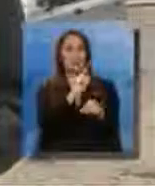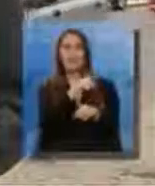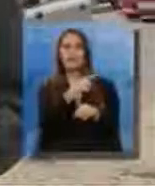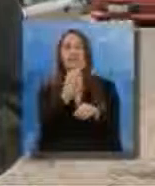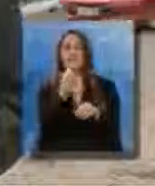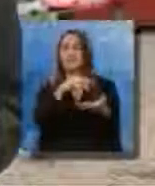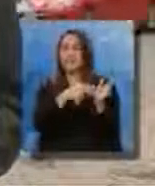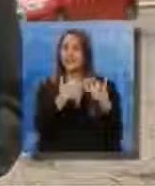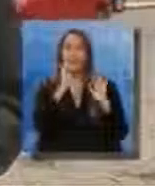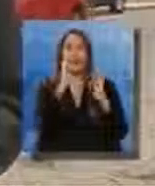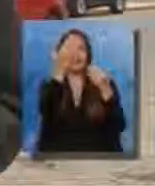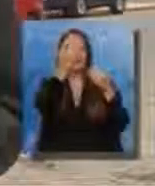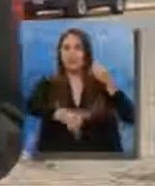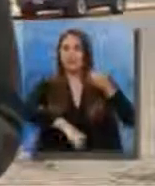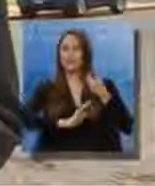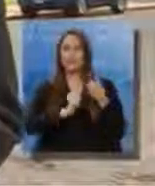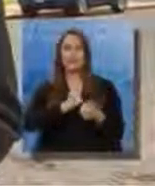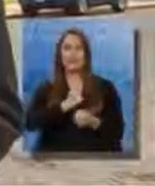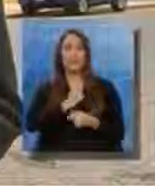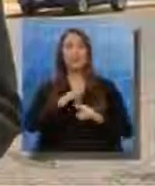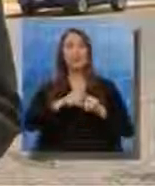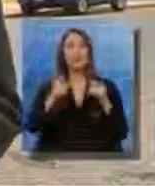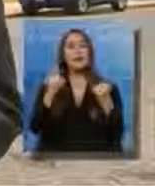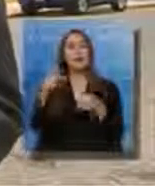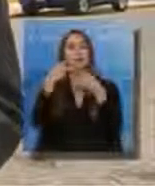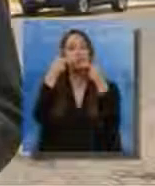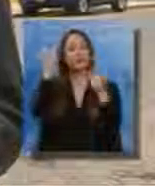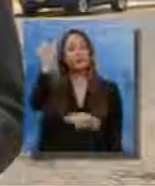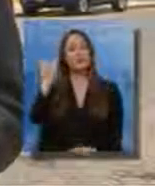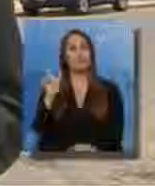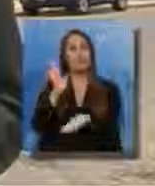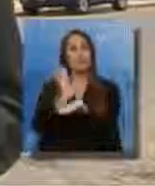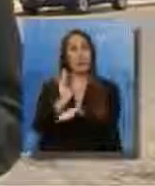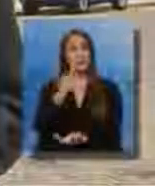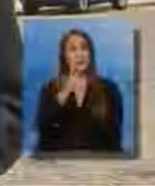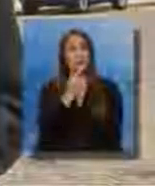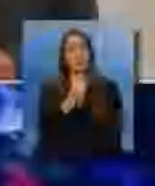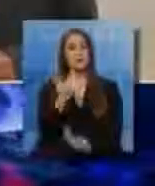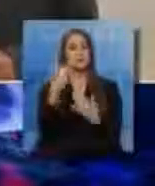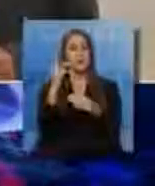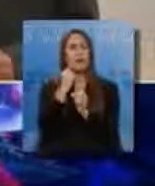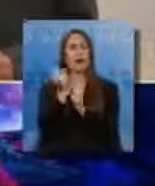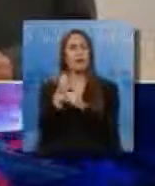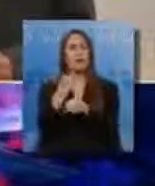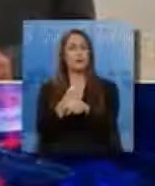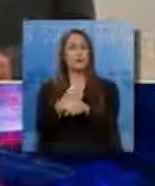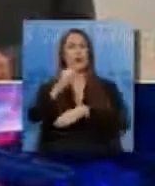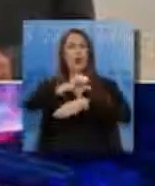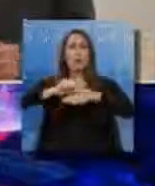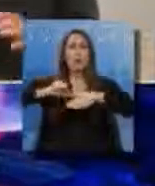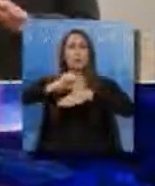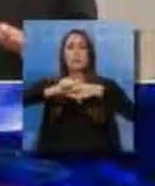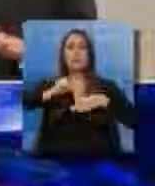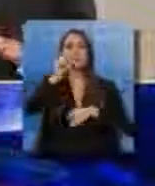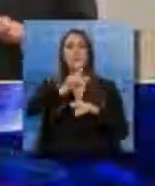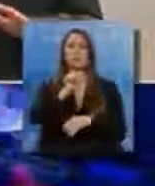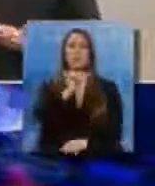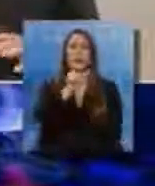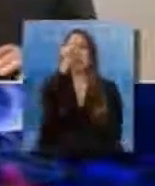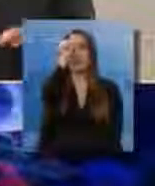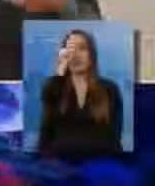Estos anuncios fueron confirmados por Richard Espinosa durante una rueda de prensa en donde el IES informó que se están desarrollando cirugías programadas los fines de semana